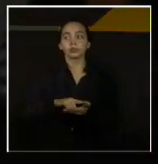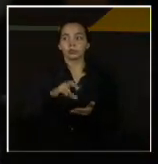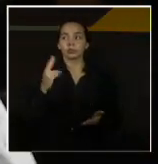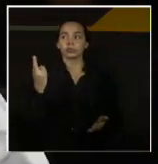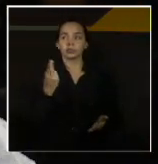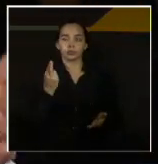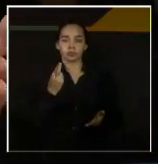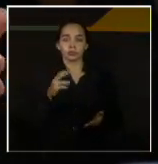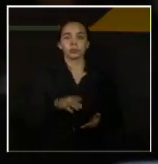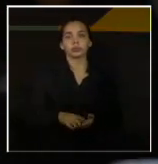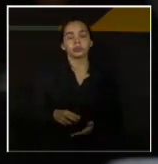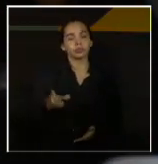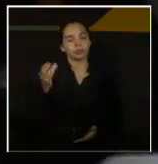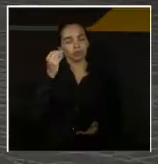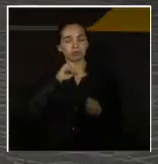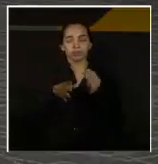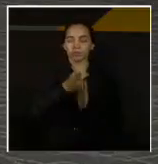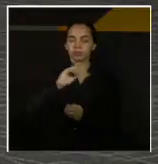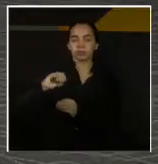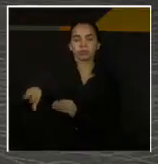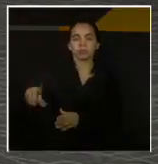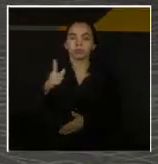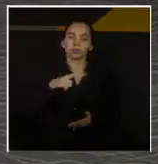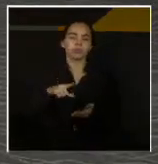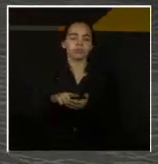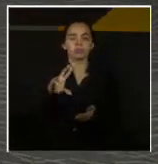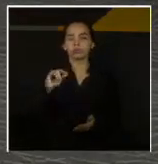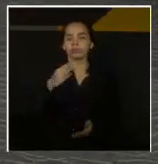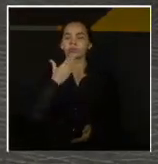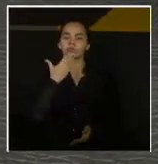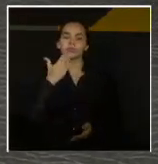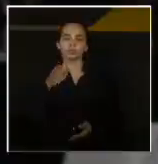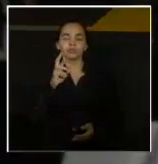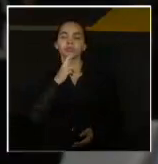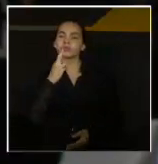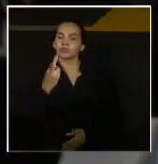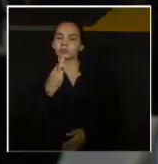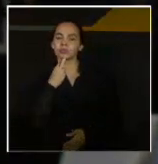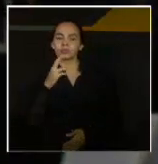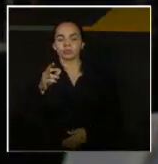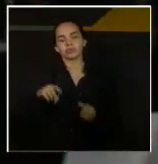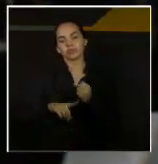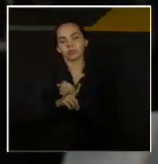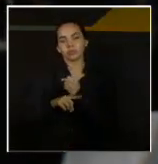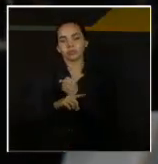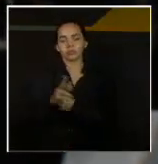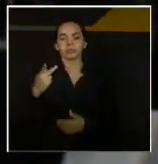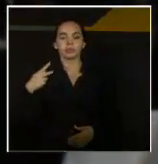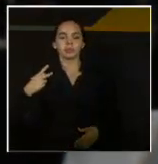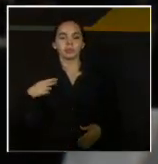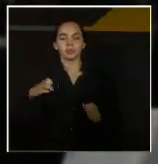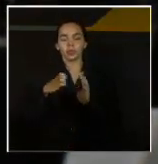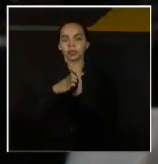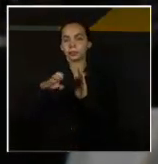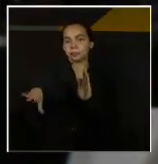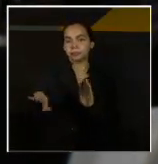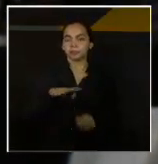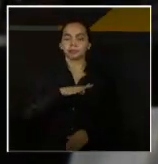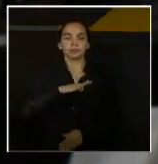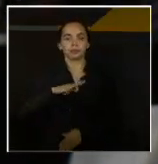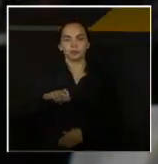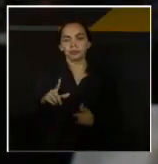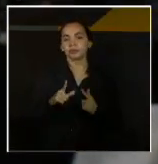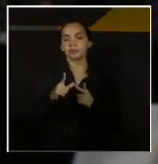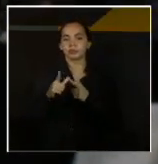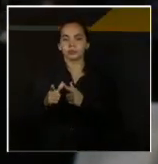necesarios, porque ya sean obsoletas o no estén solucionando los problemas de la gente. Por ejemplo, no podemos continuar